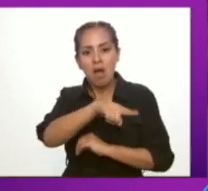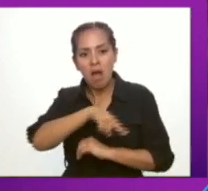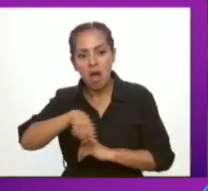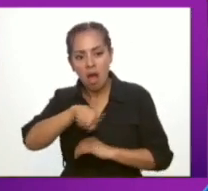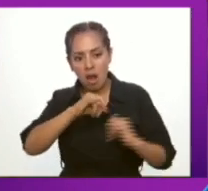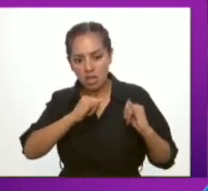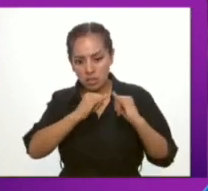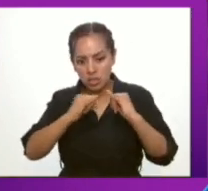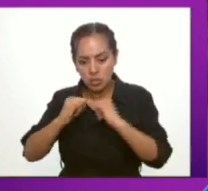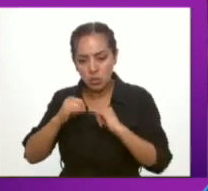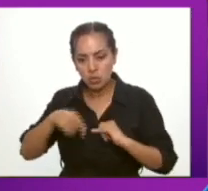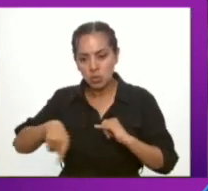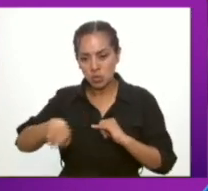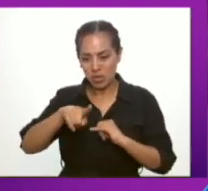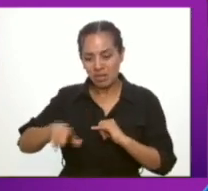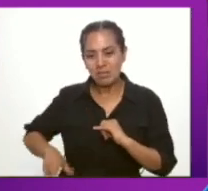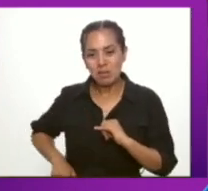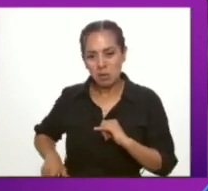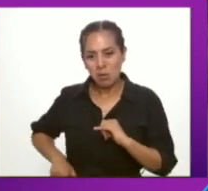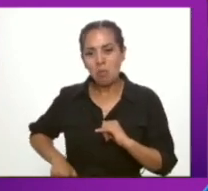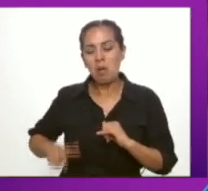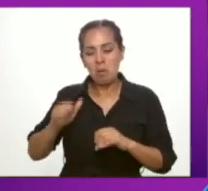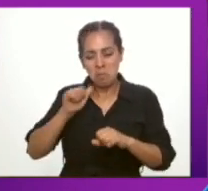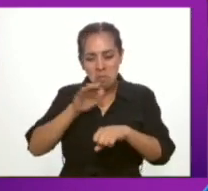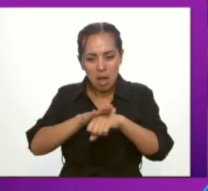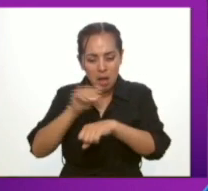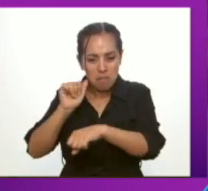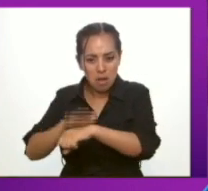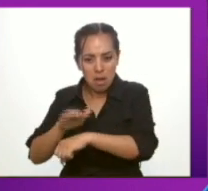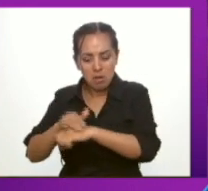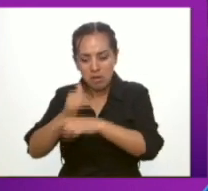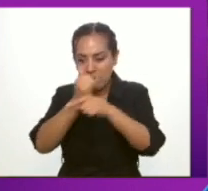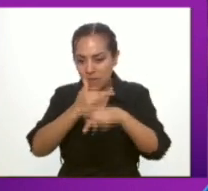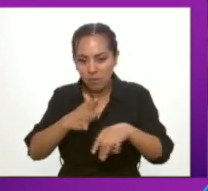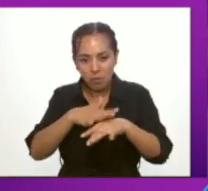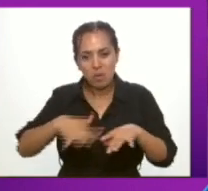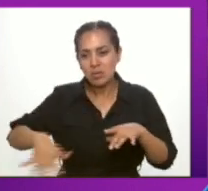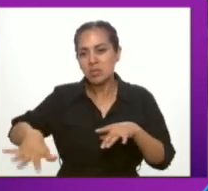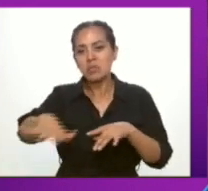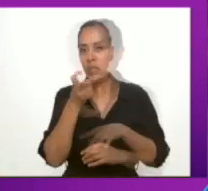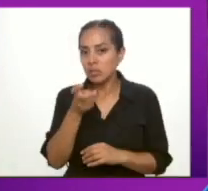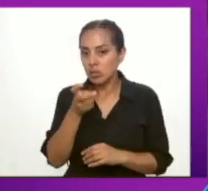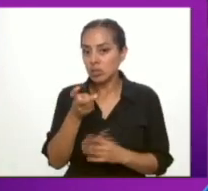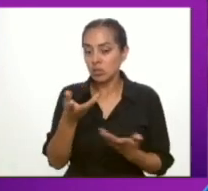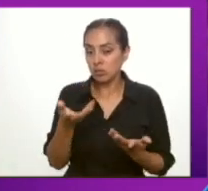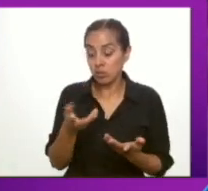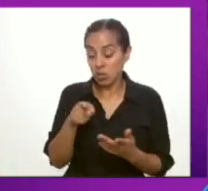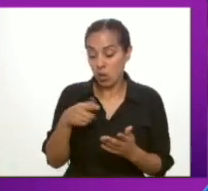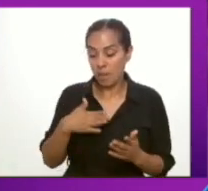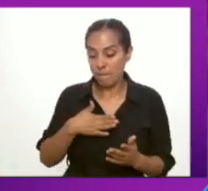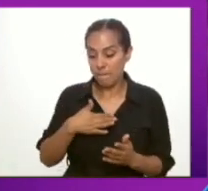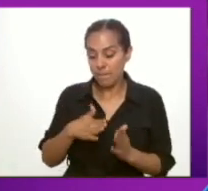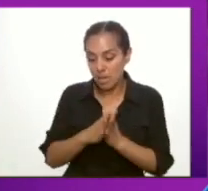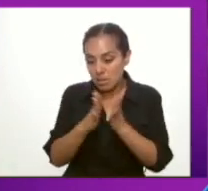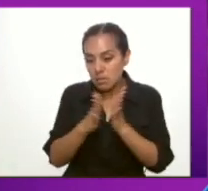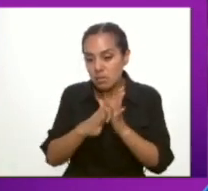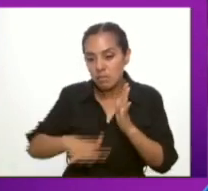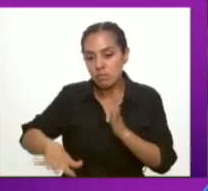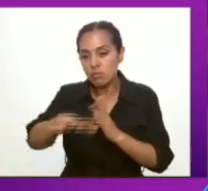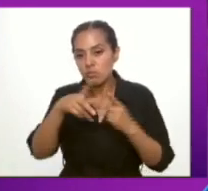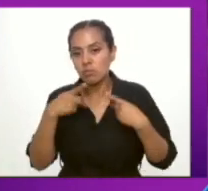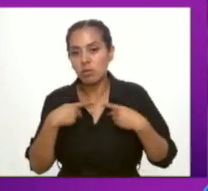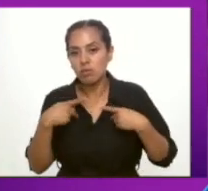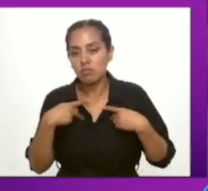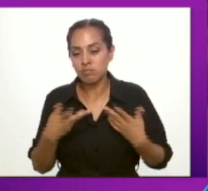las instituciones públicas que administran recursos públicos de informar la participación ciudadana y la